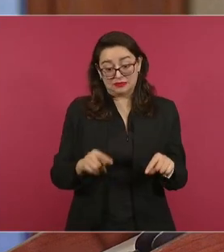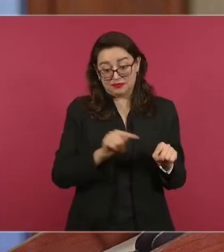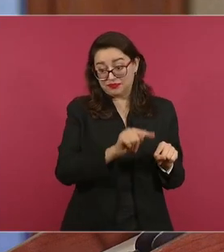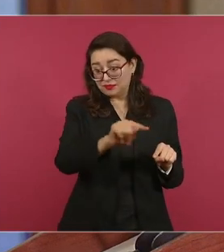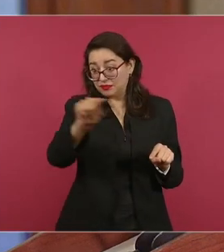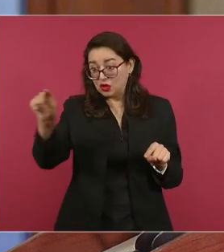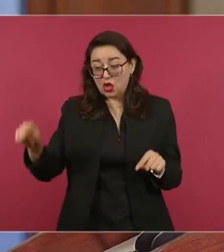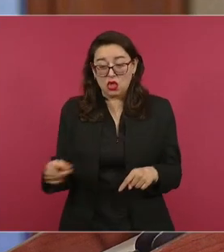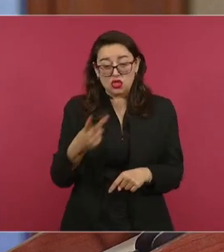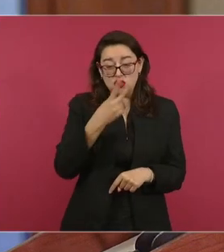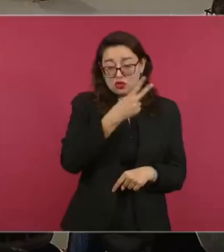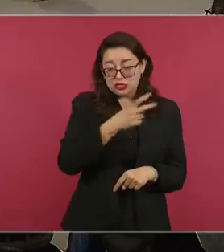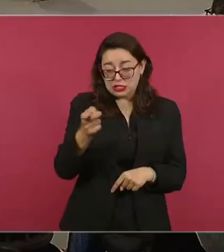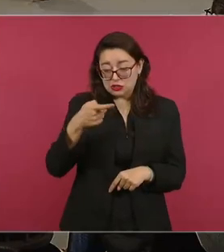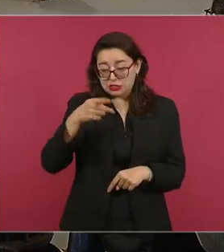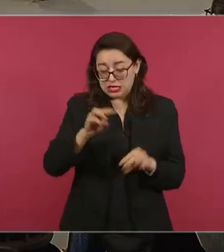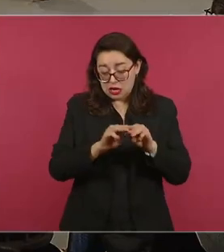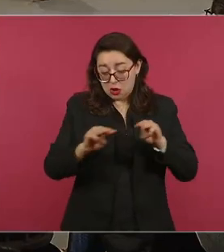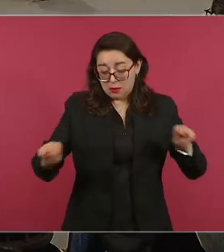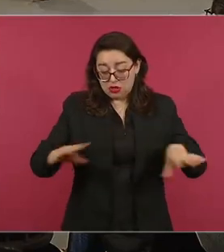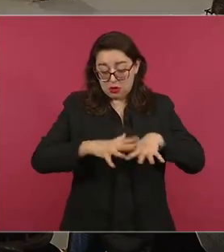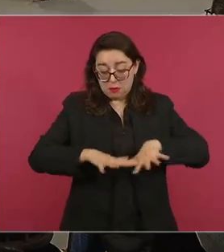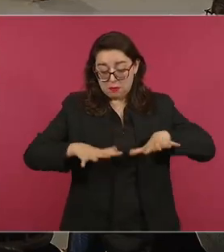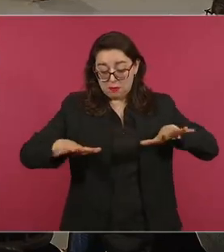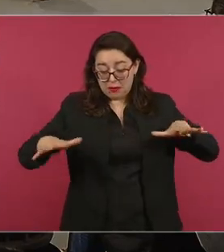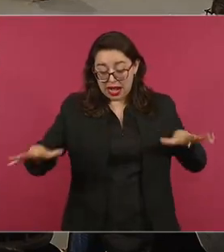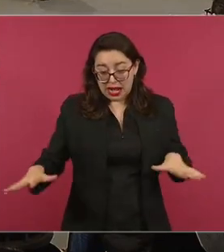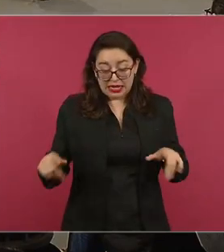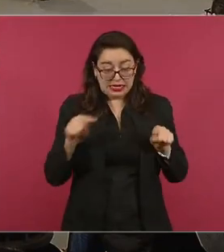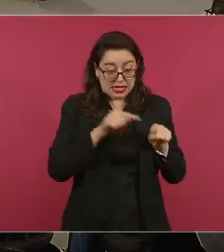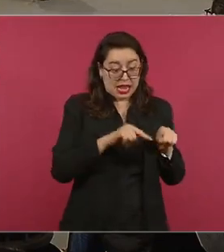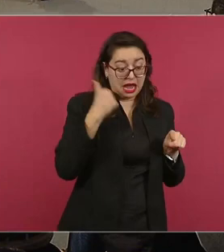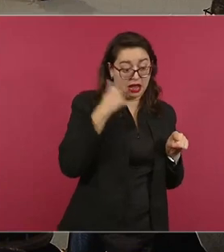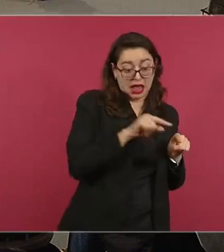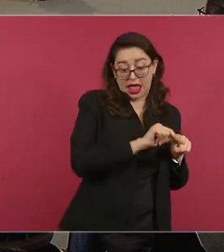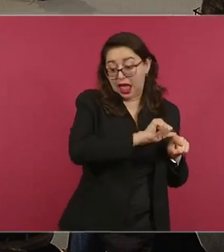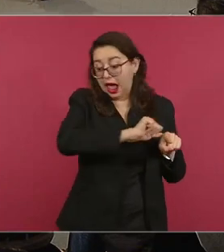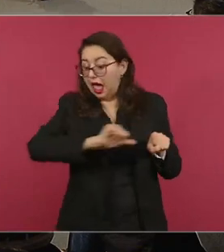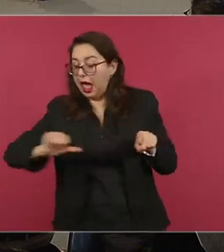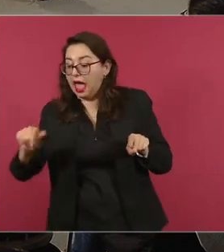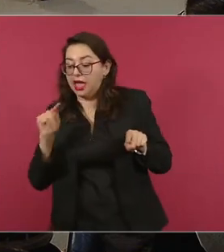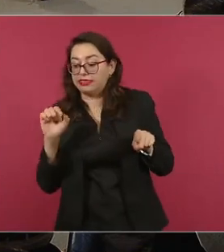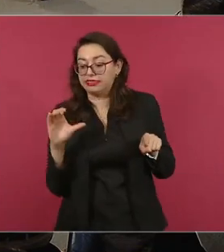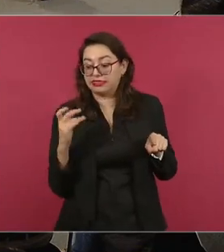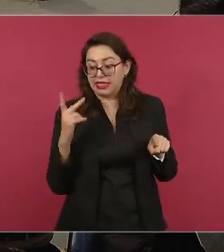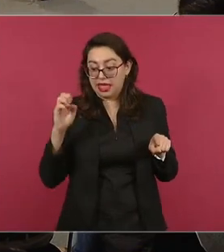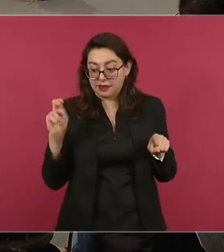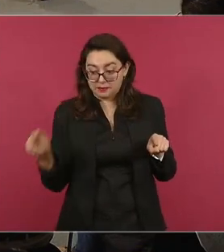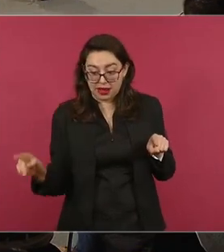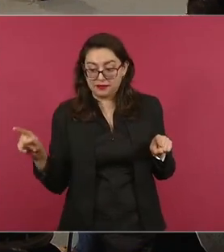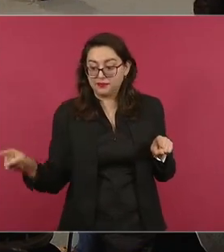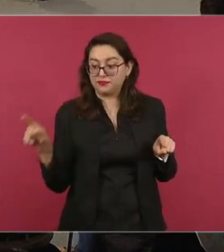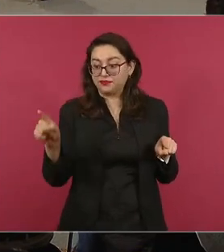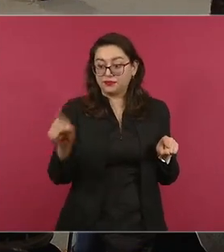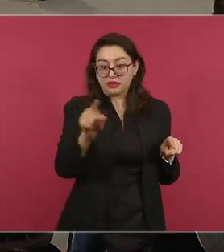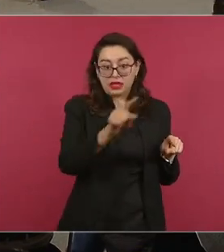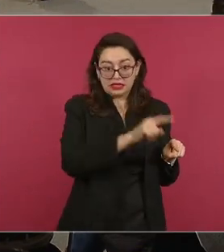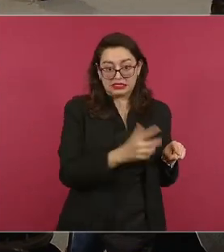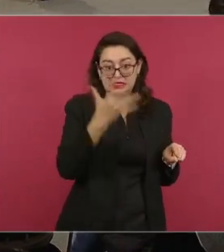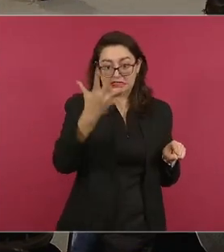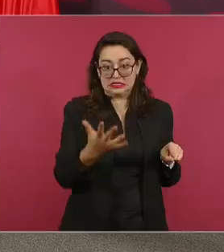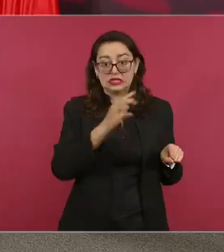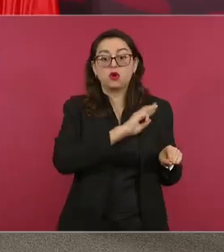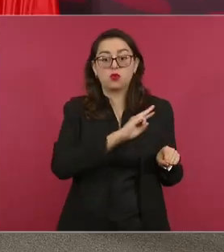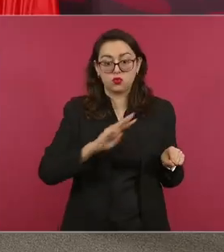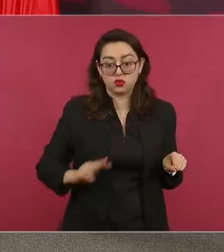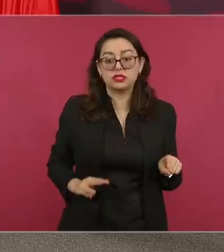200 kilómetros de línea de costa entre el puerto de Acapulco y Tecpan de Galeana. Está Coyuca de Benítez, está Benito Juárez, Atoyac de